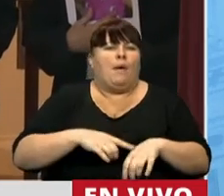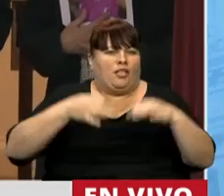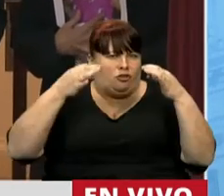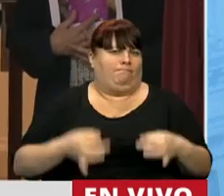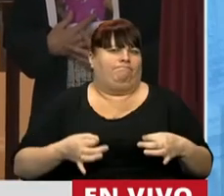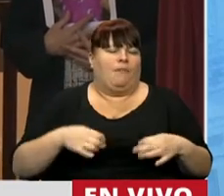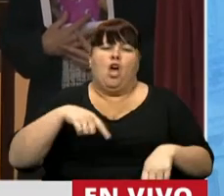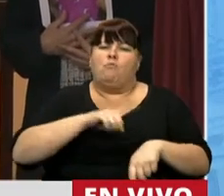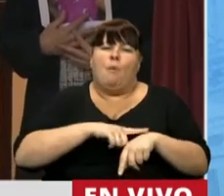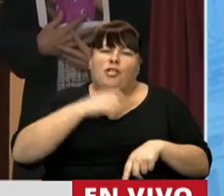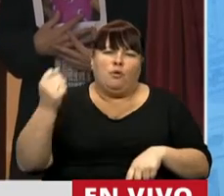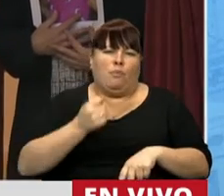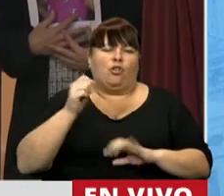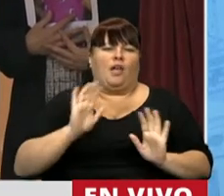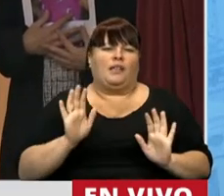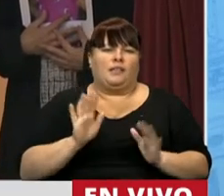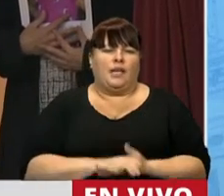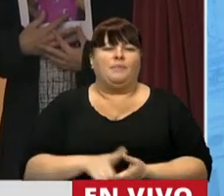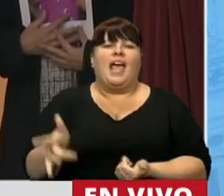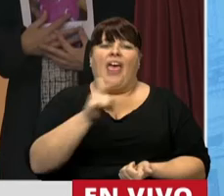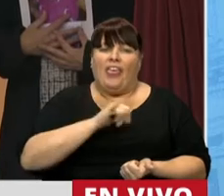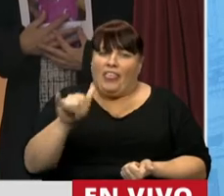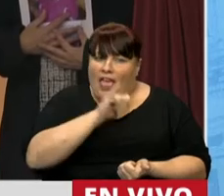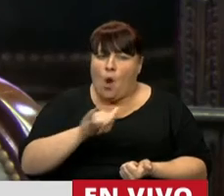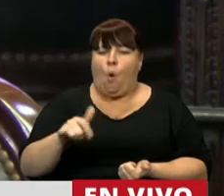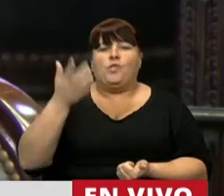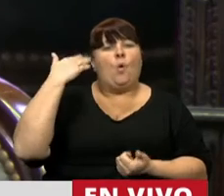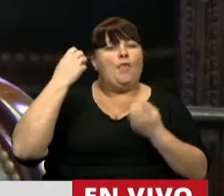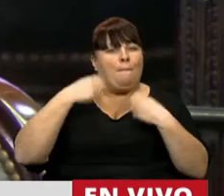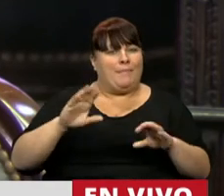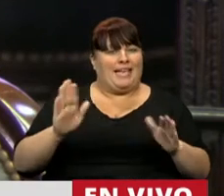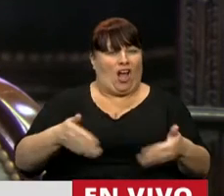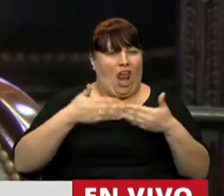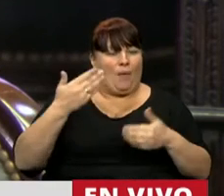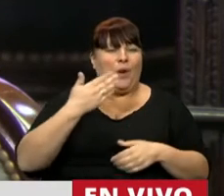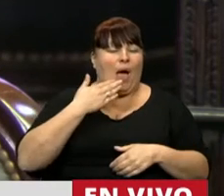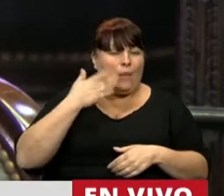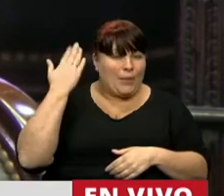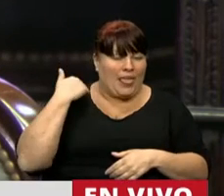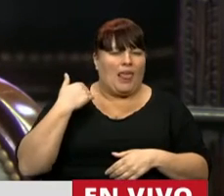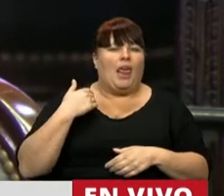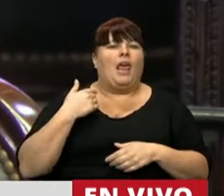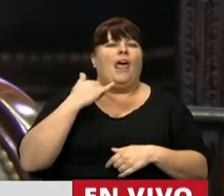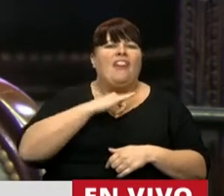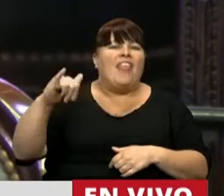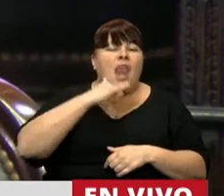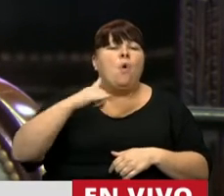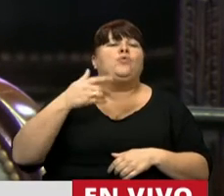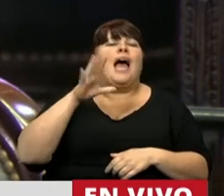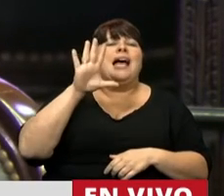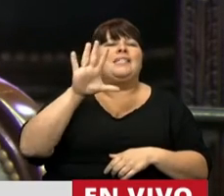justo, en un momento clave. Las denuncias, cuando comenzó la pandemia en abril, aumentaron en